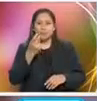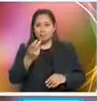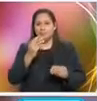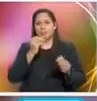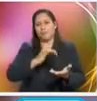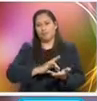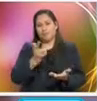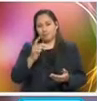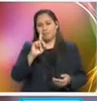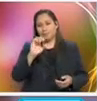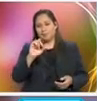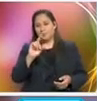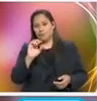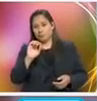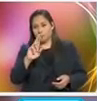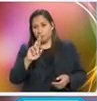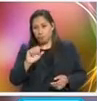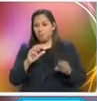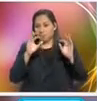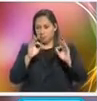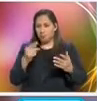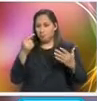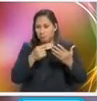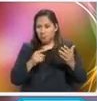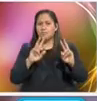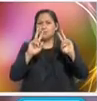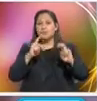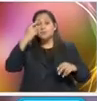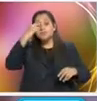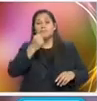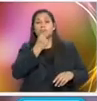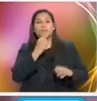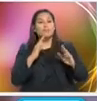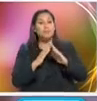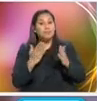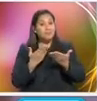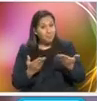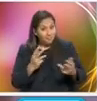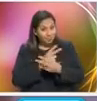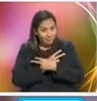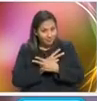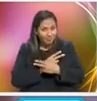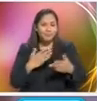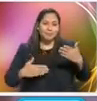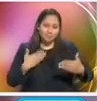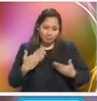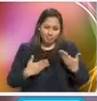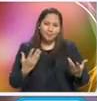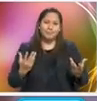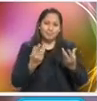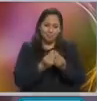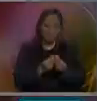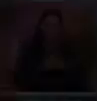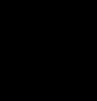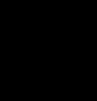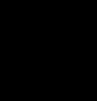muchísimas gracias, Dolores. Una excelente oferta para que los niños de la casa, ahora que están en vacaciones, se diviertan y, por supuesto, aprendan.